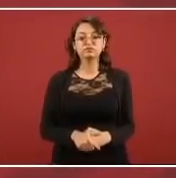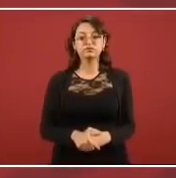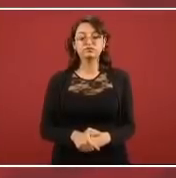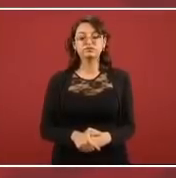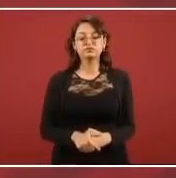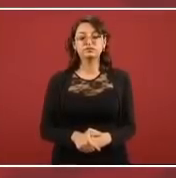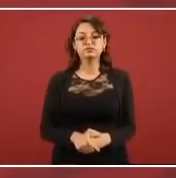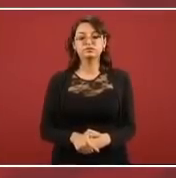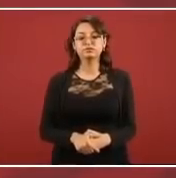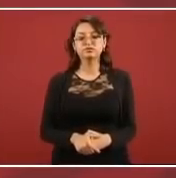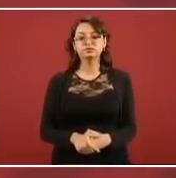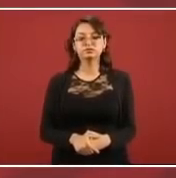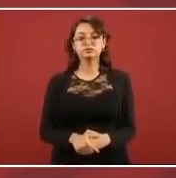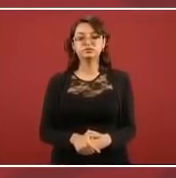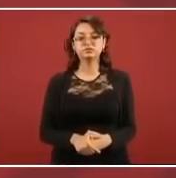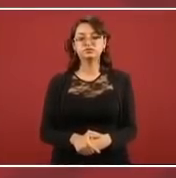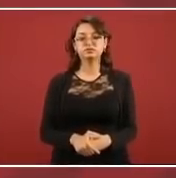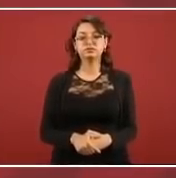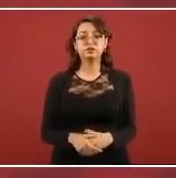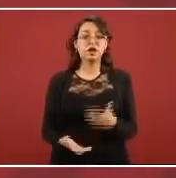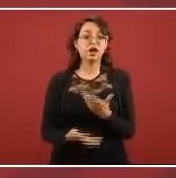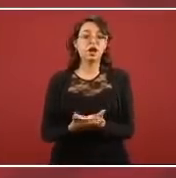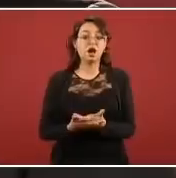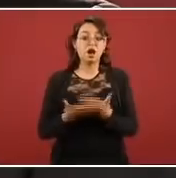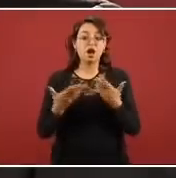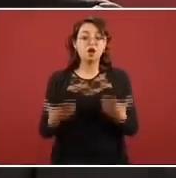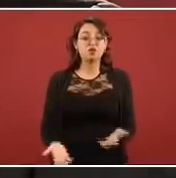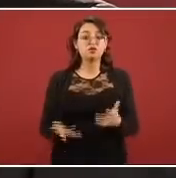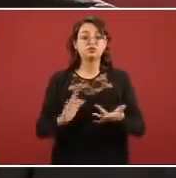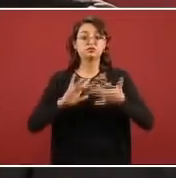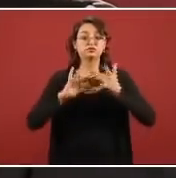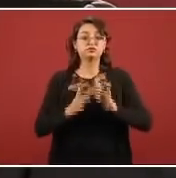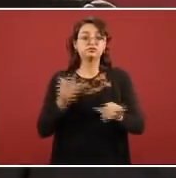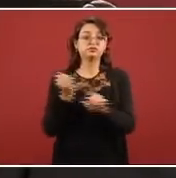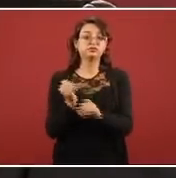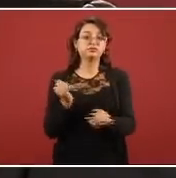hay más actividad en las redes sociales,